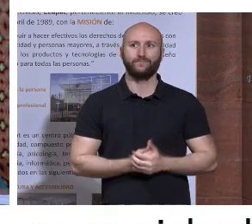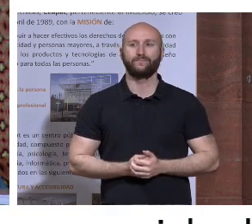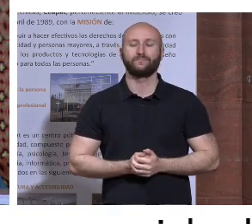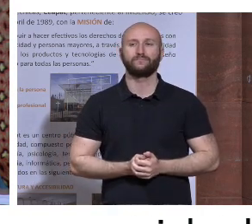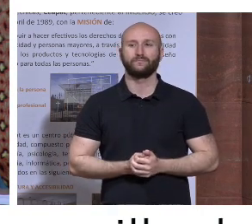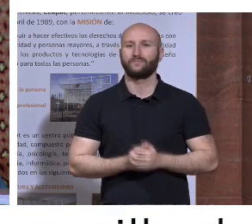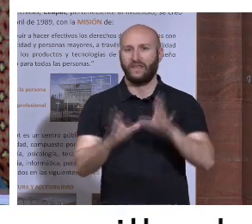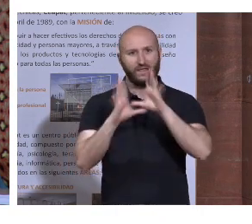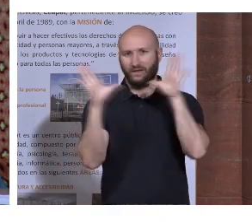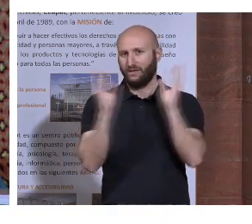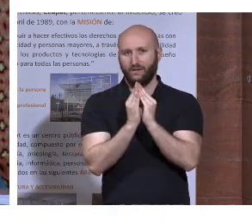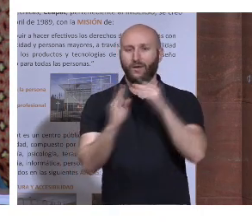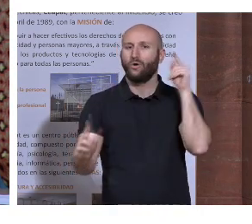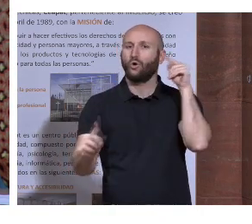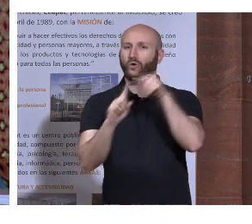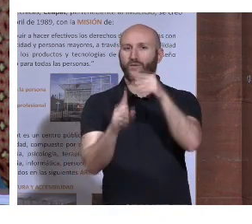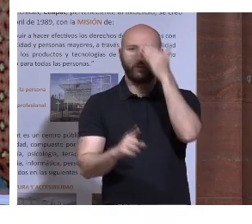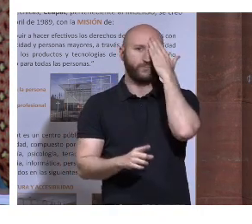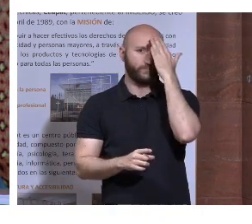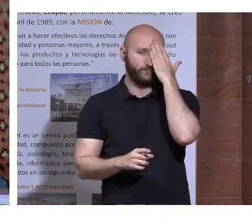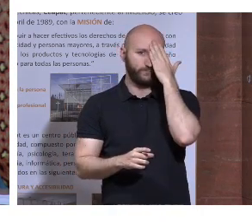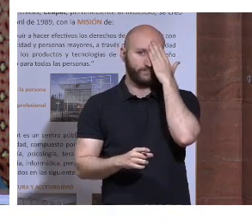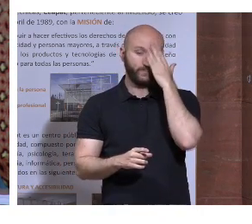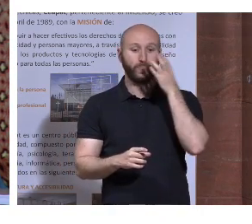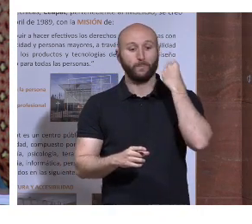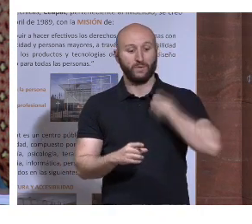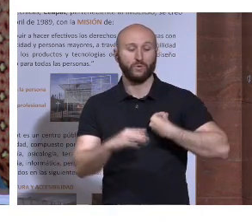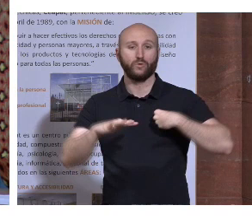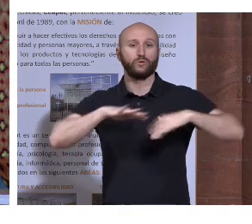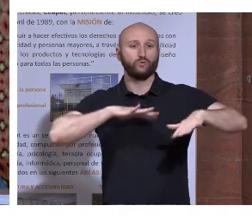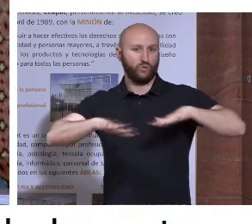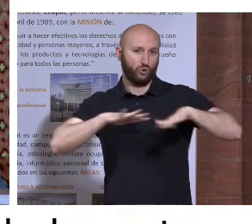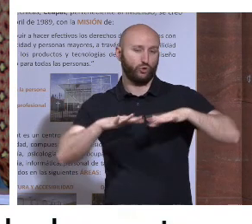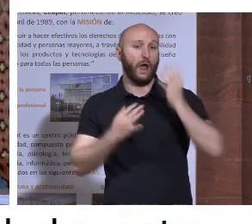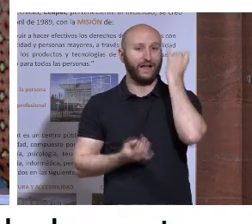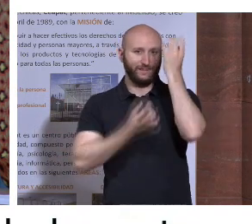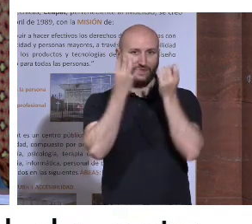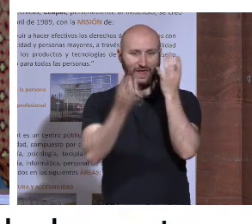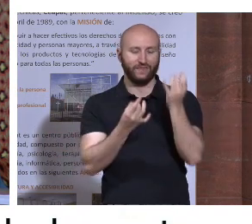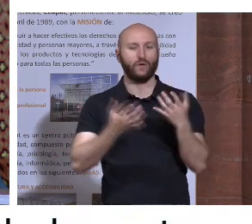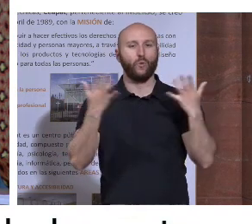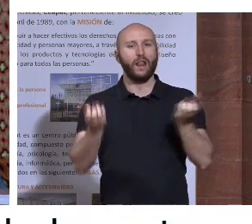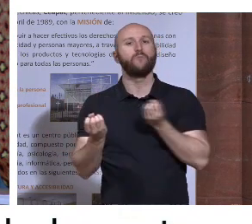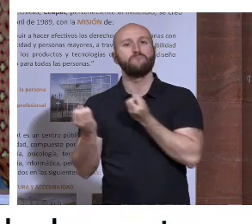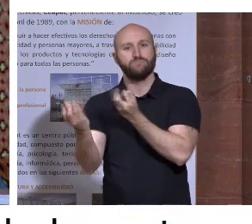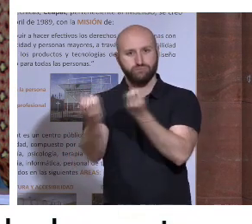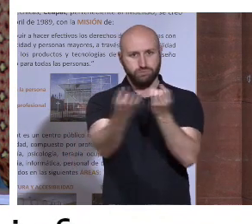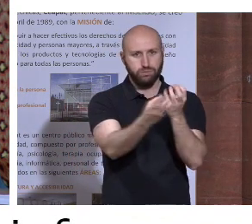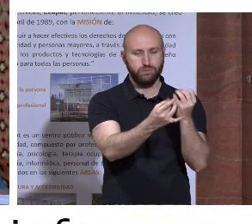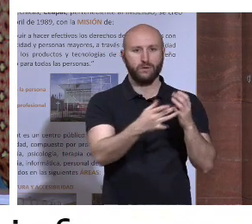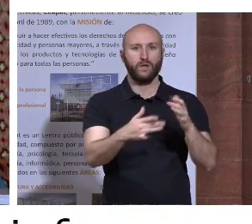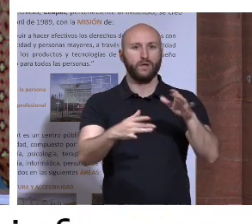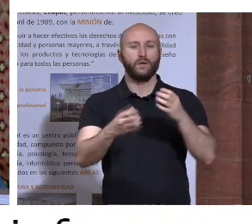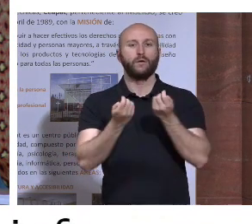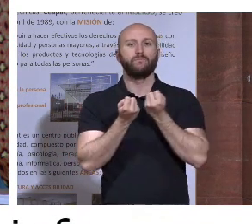En resumen, el objetivo principal de esta actuación o de esta actividad es informar y concienciar sobre el uso